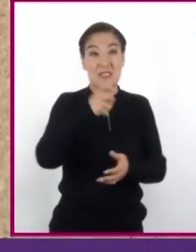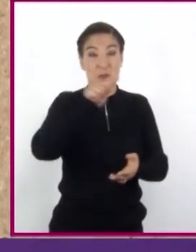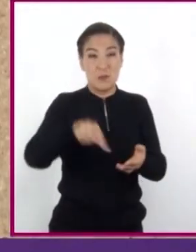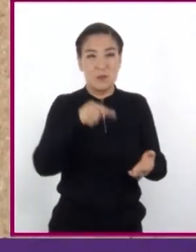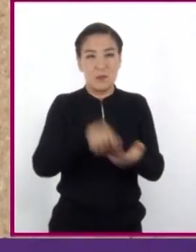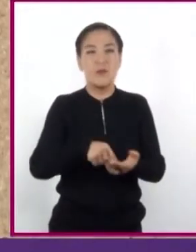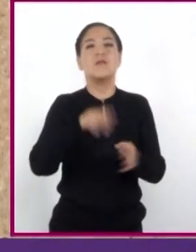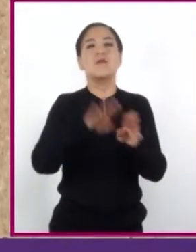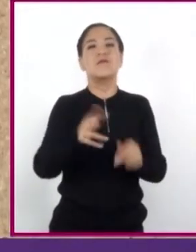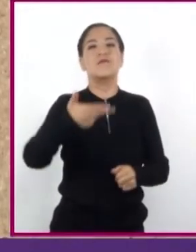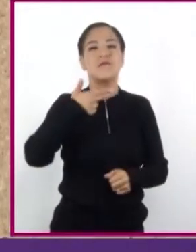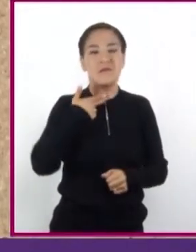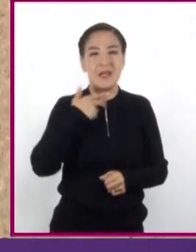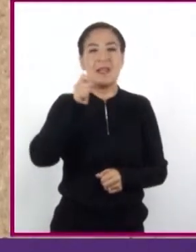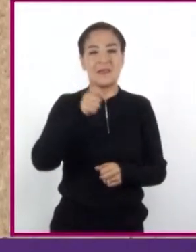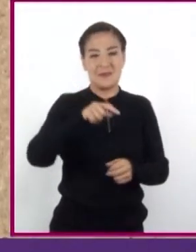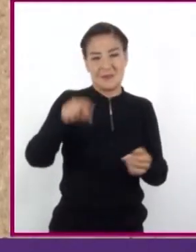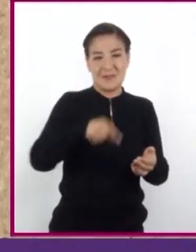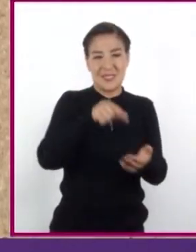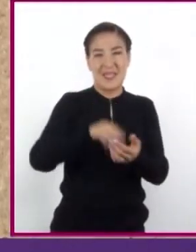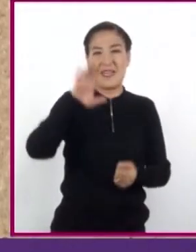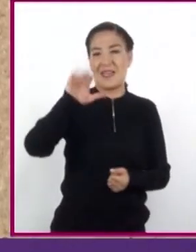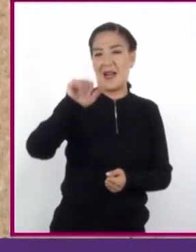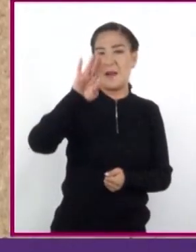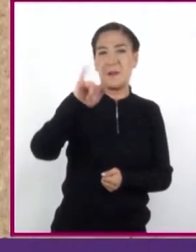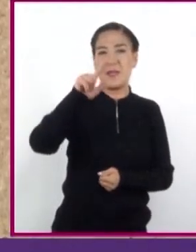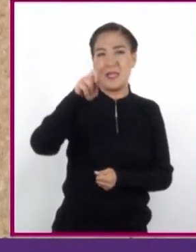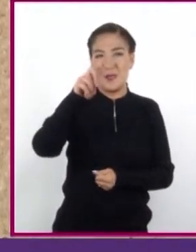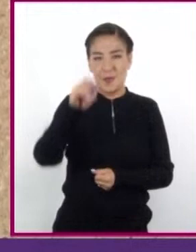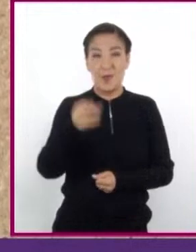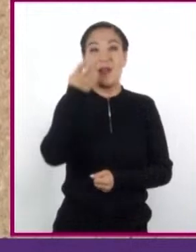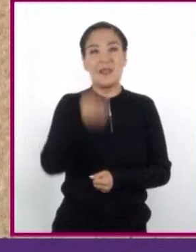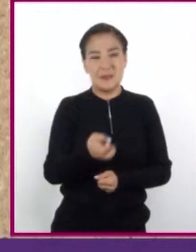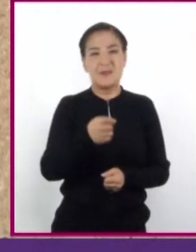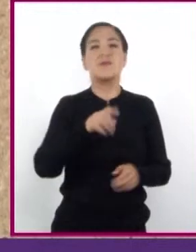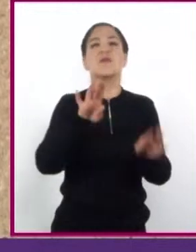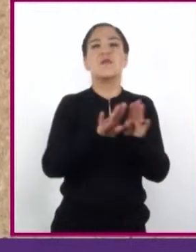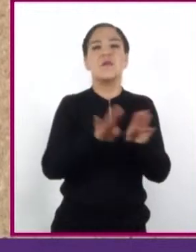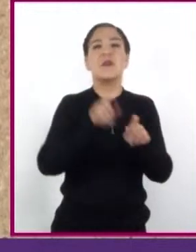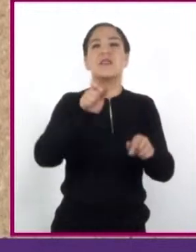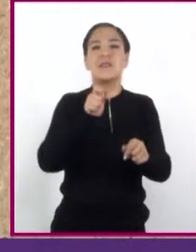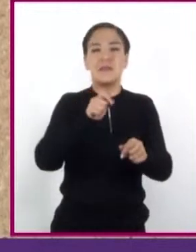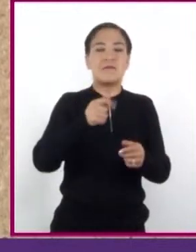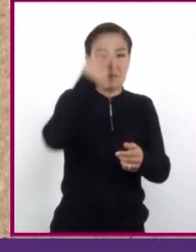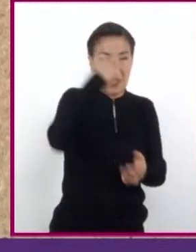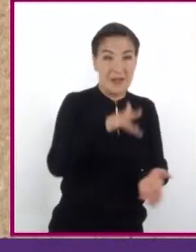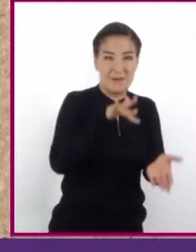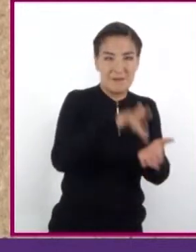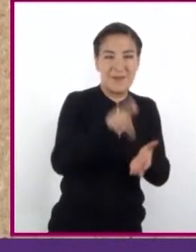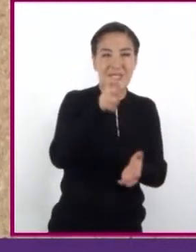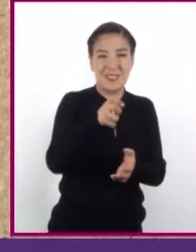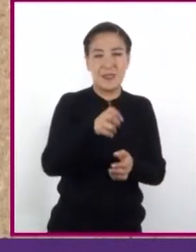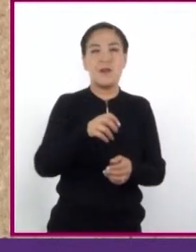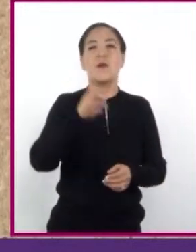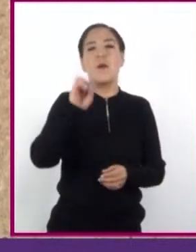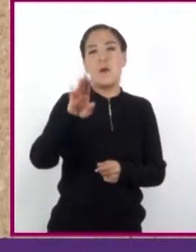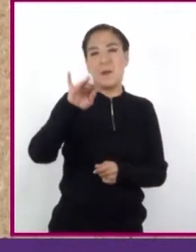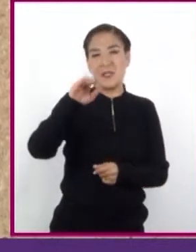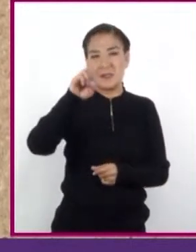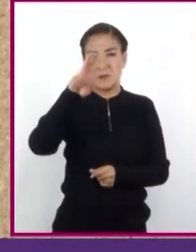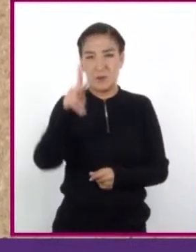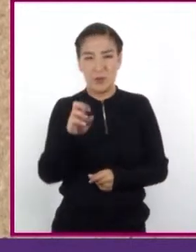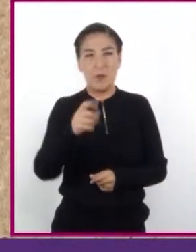eran administradas por el cabildo, que entre muchas otras funciones tenía la de ayudar al obispo en el gobierno de la